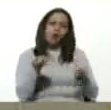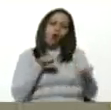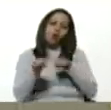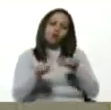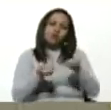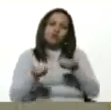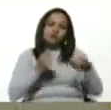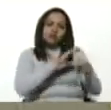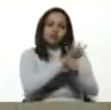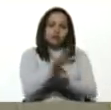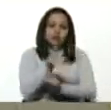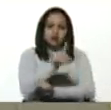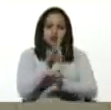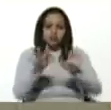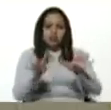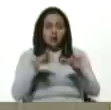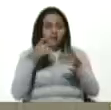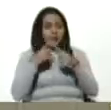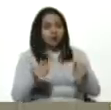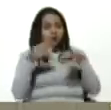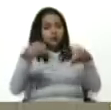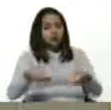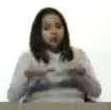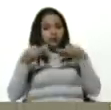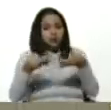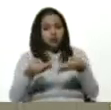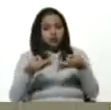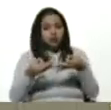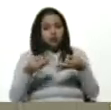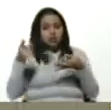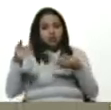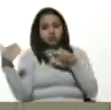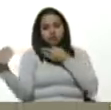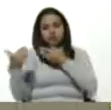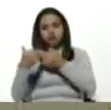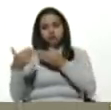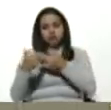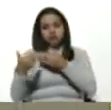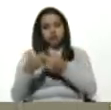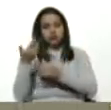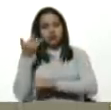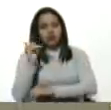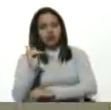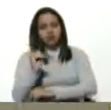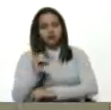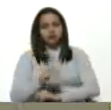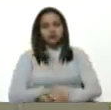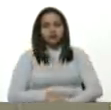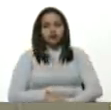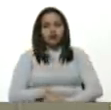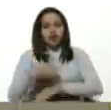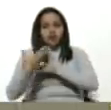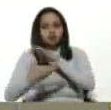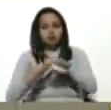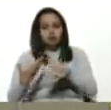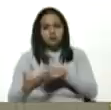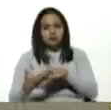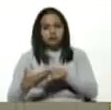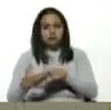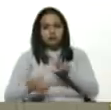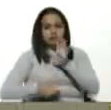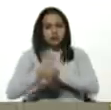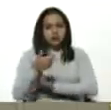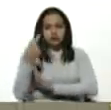el COVID-19, pero siempre bajo estas graves amenazas que representan, bueno, la situación desbordada